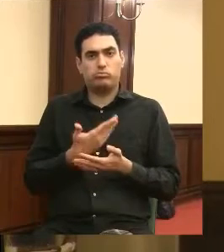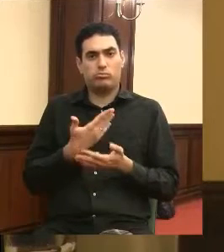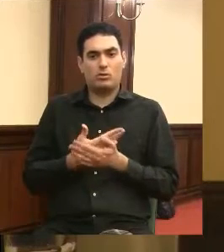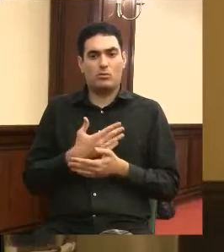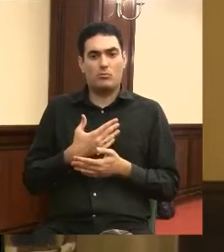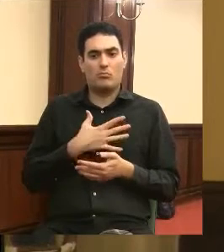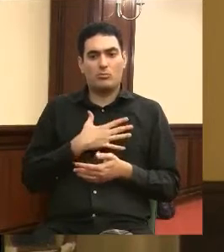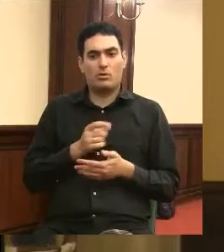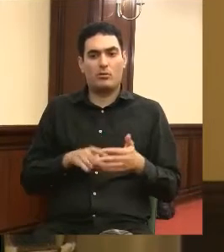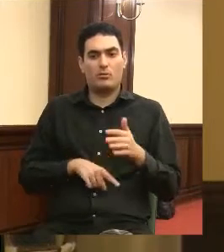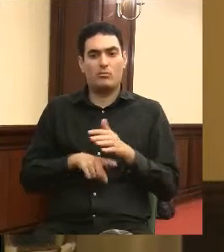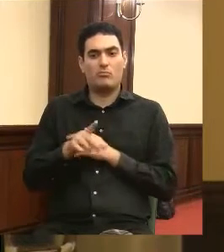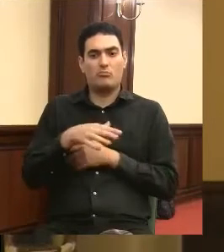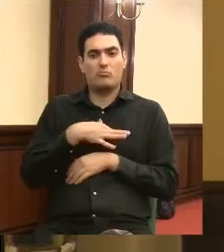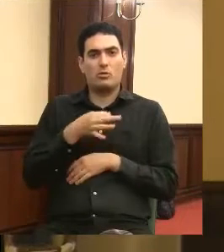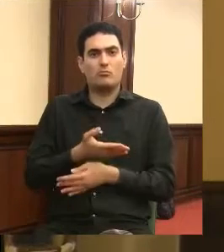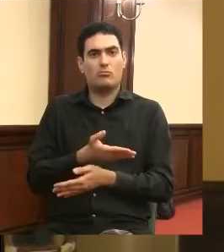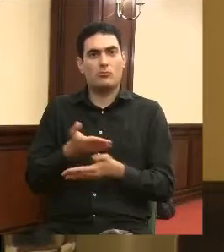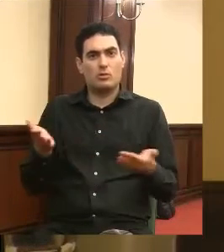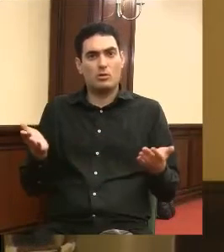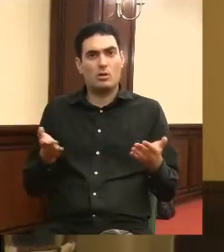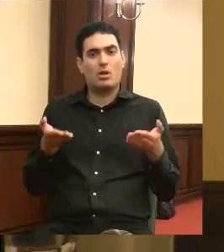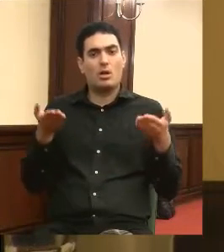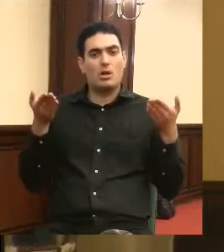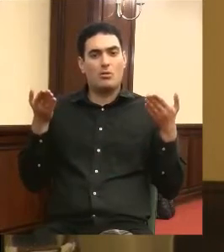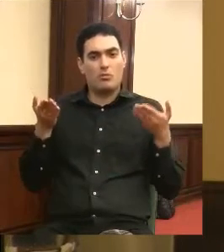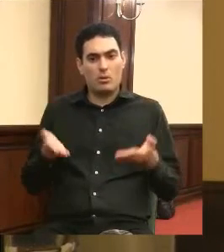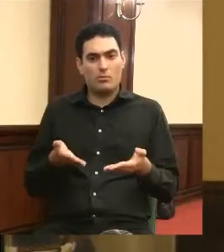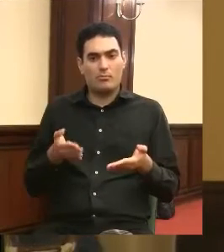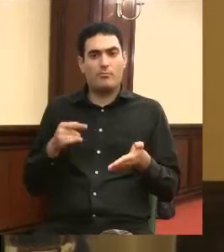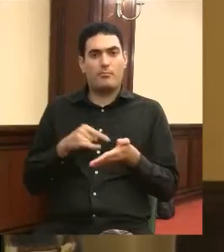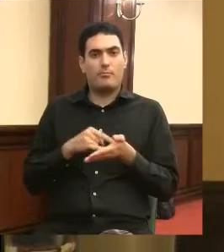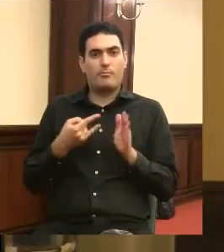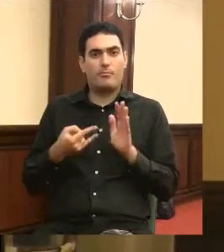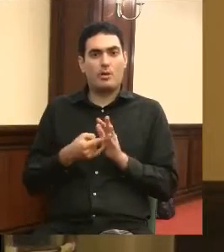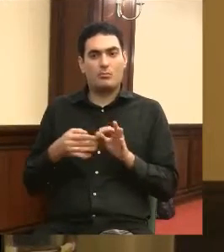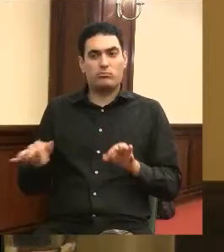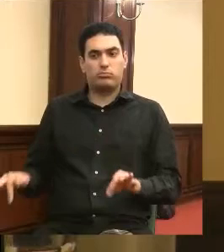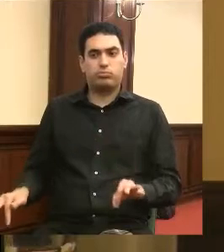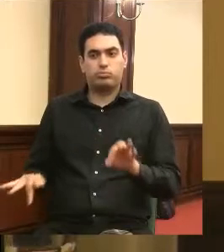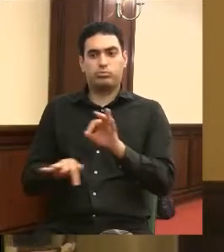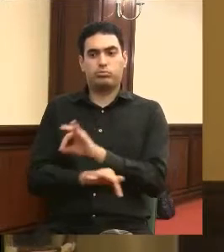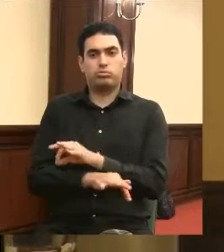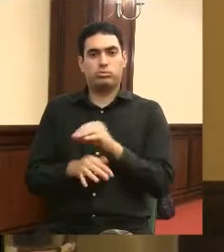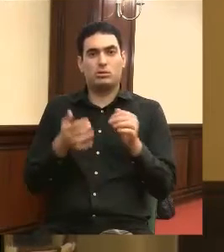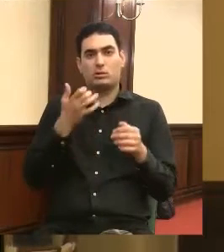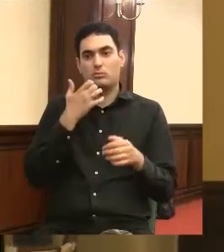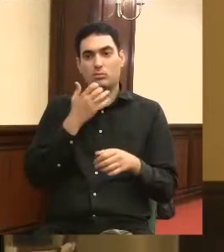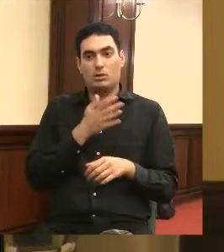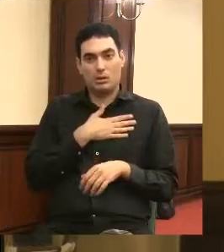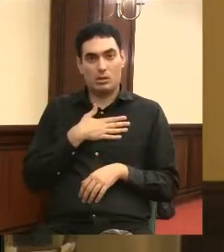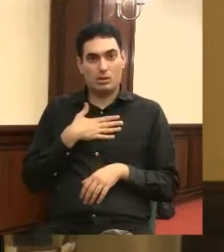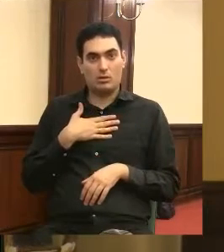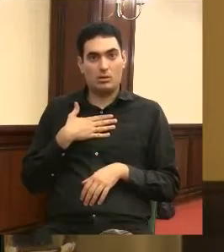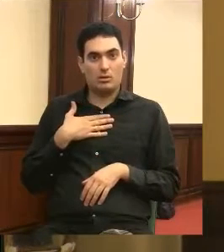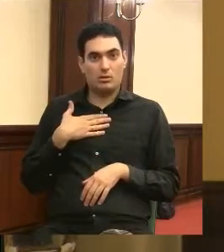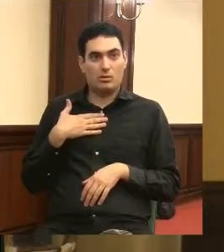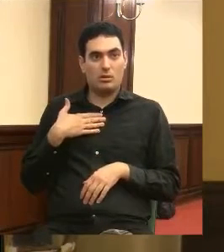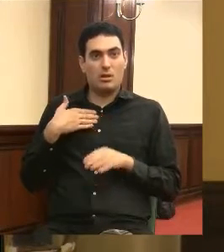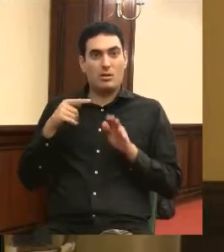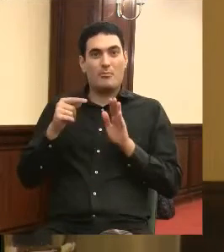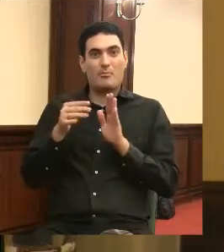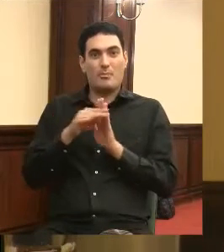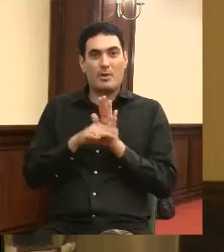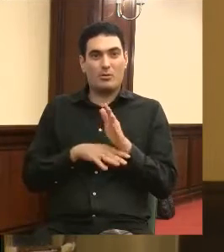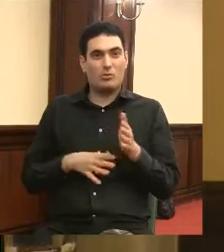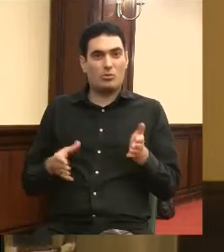constancia que desde Móstoles Desarrollo les hemos ofrecido la posibilidad de ayudarles a realizar ese plan de recolocación, siempre y cuando así lo